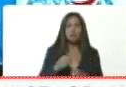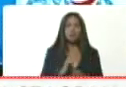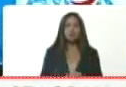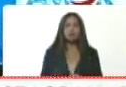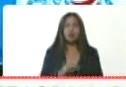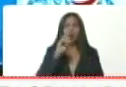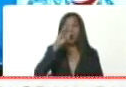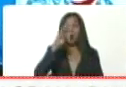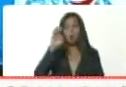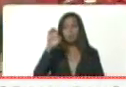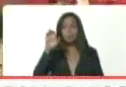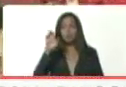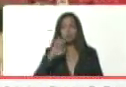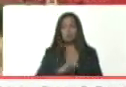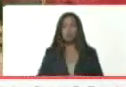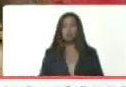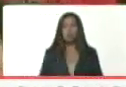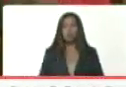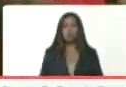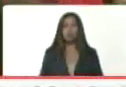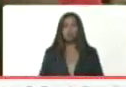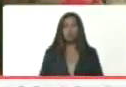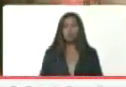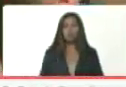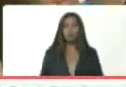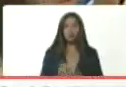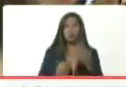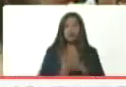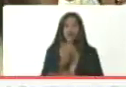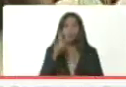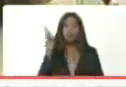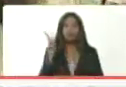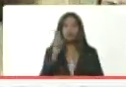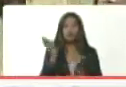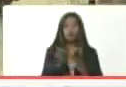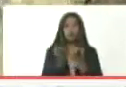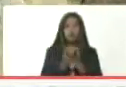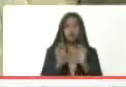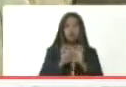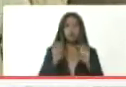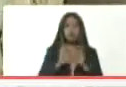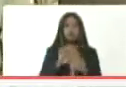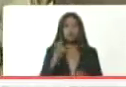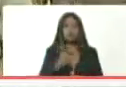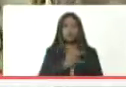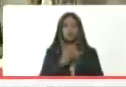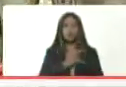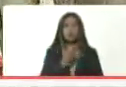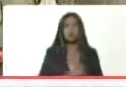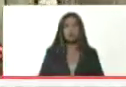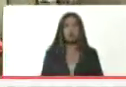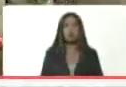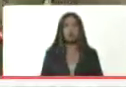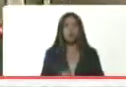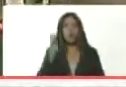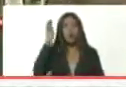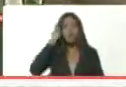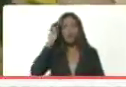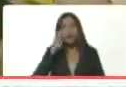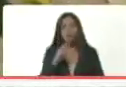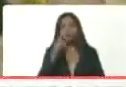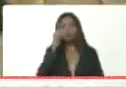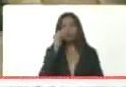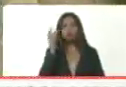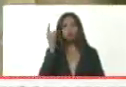obra le hago un llamado a la federación venezolana de estudiantes de educación universitaria maestros a las